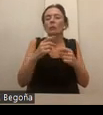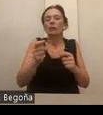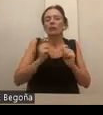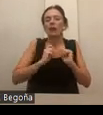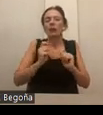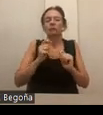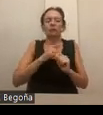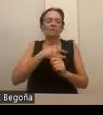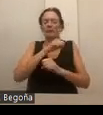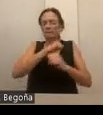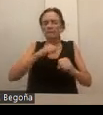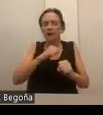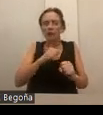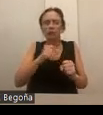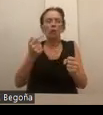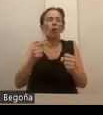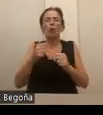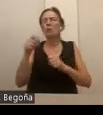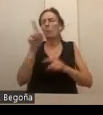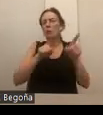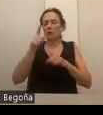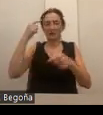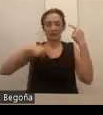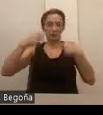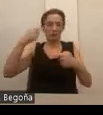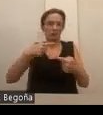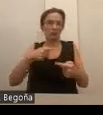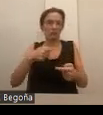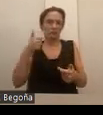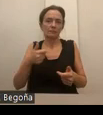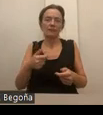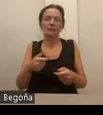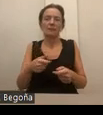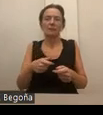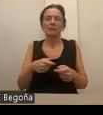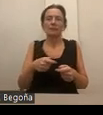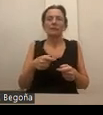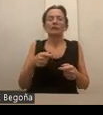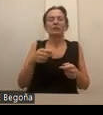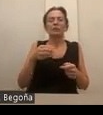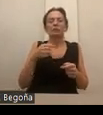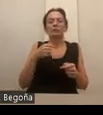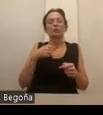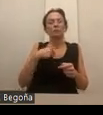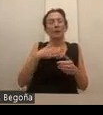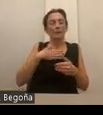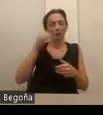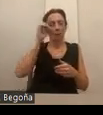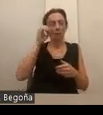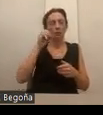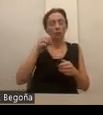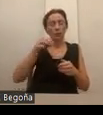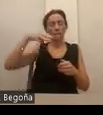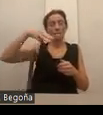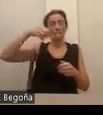infartos, trombosis y enfermedad cardiovascular. Yo reequilibrar la microbiota lo